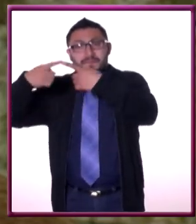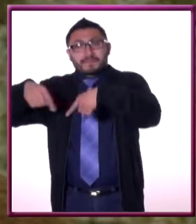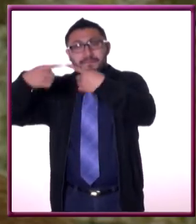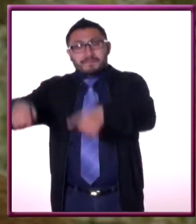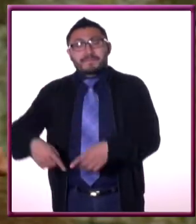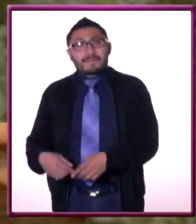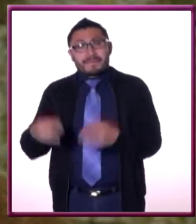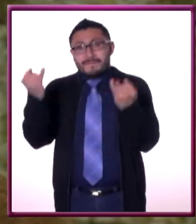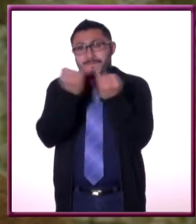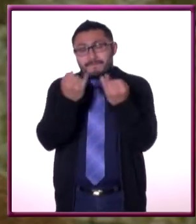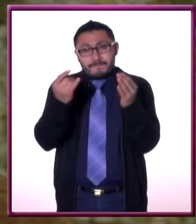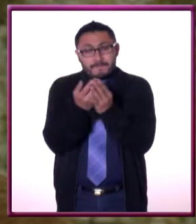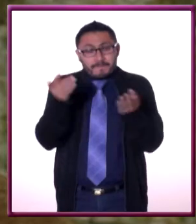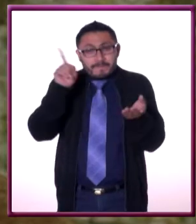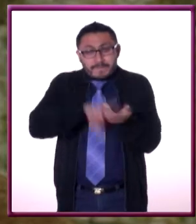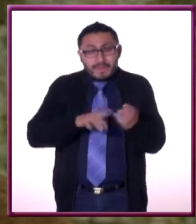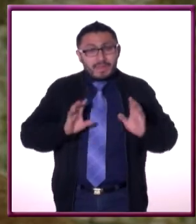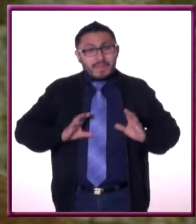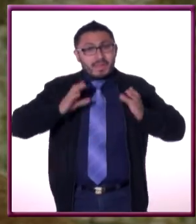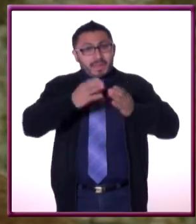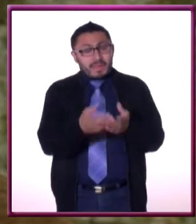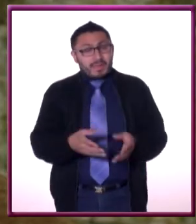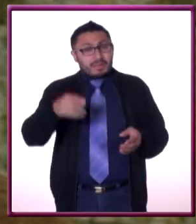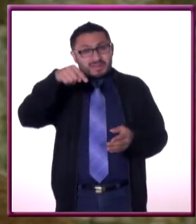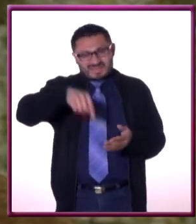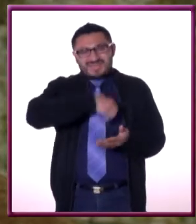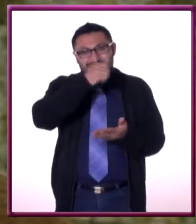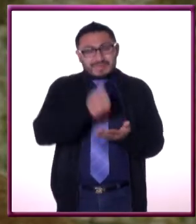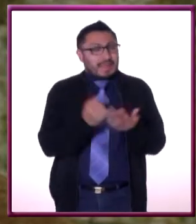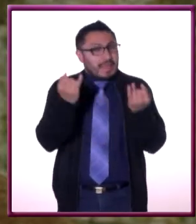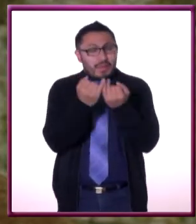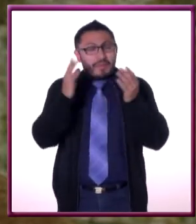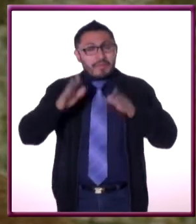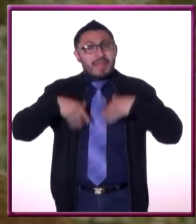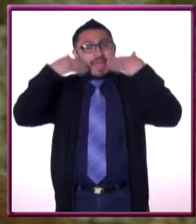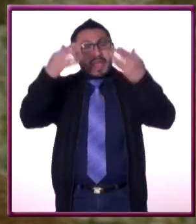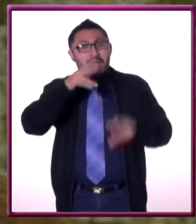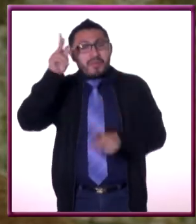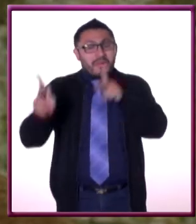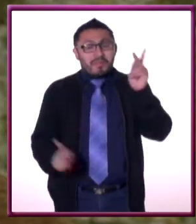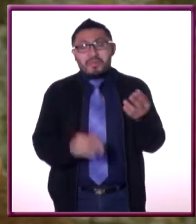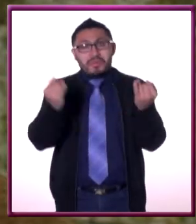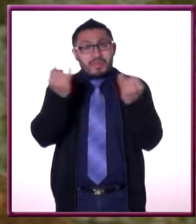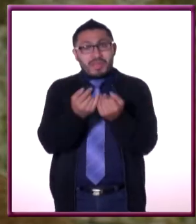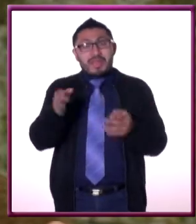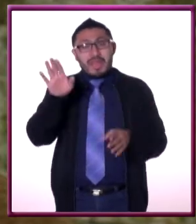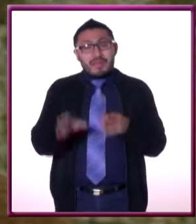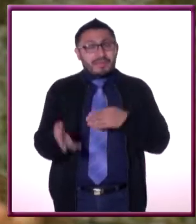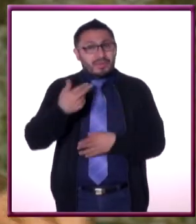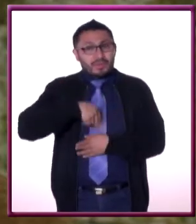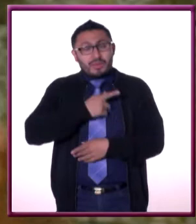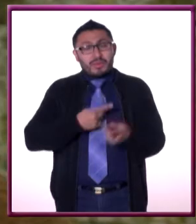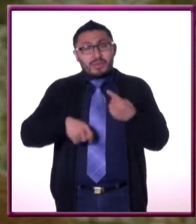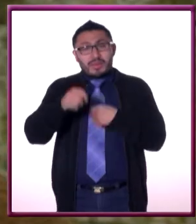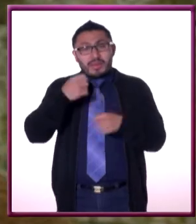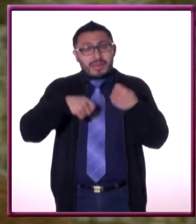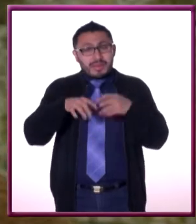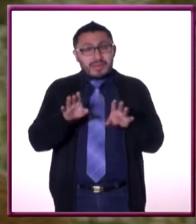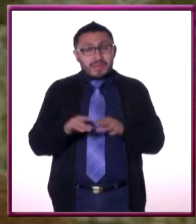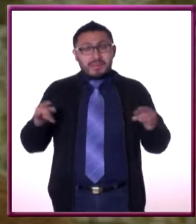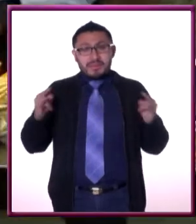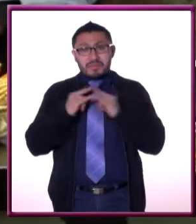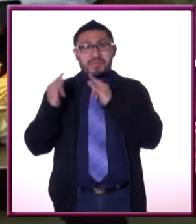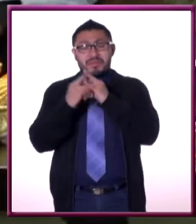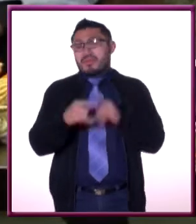tiempo al ocurrir esto en las comunidades llega a ocurrir en las ciudades, ¿no? Luego muchas veces uno no se atreve en los tianguis a preguntar cómo lo cocino,